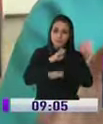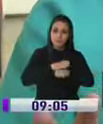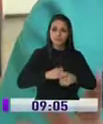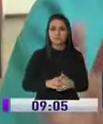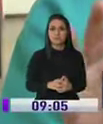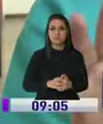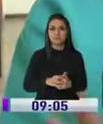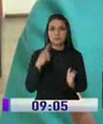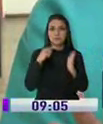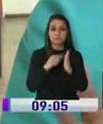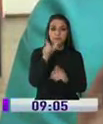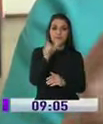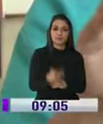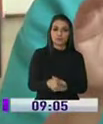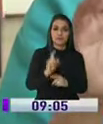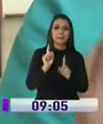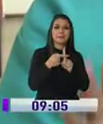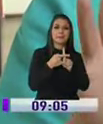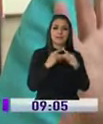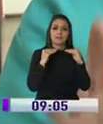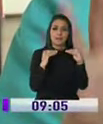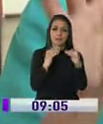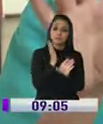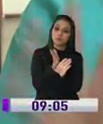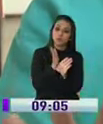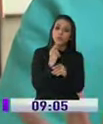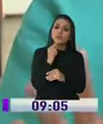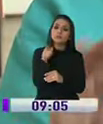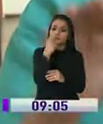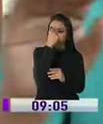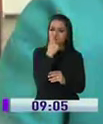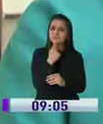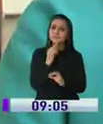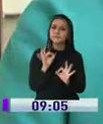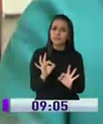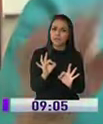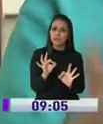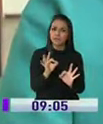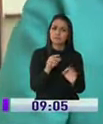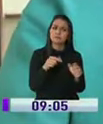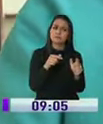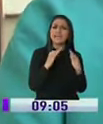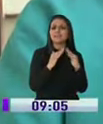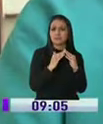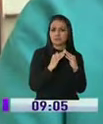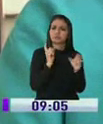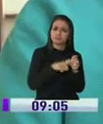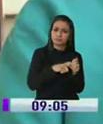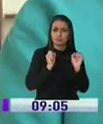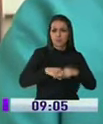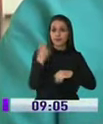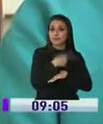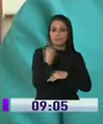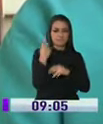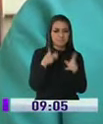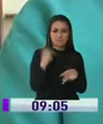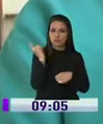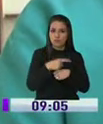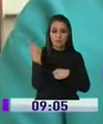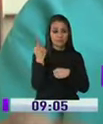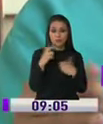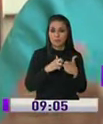que una persona va al primer nivel y el psicólogo considera que es un perfil residencial y hay cupos, ingrese ese día. No hay